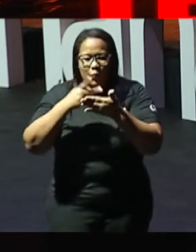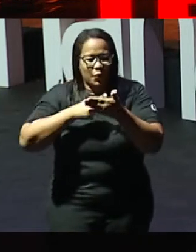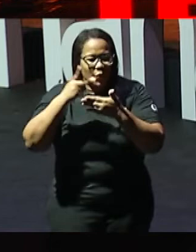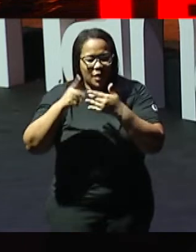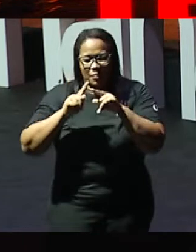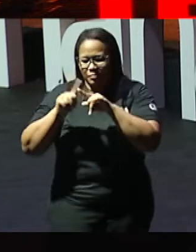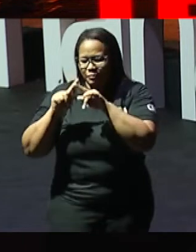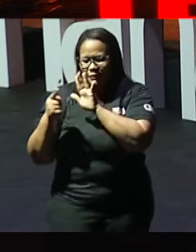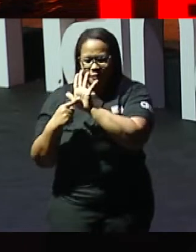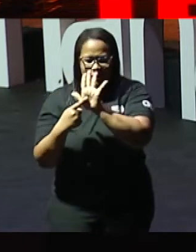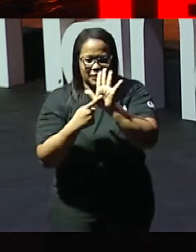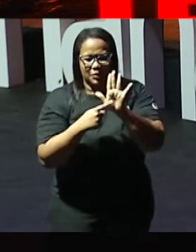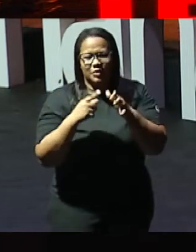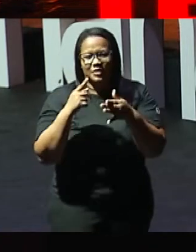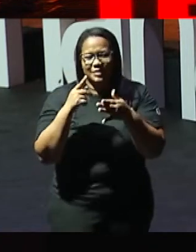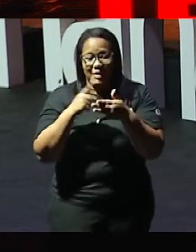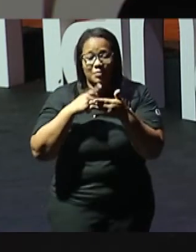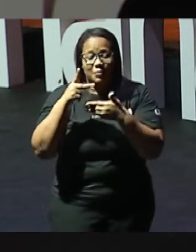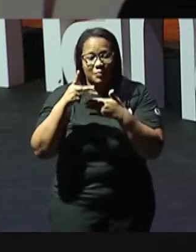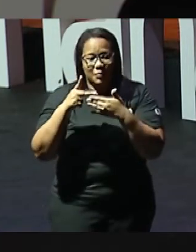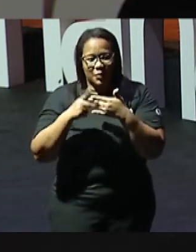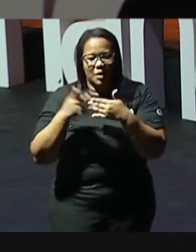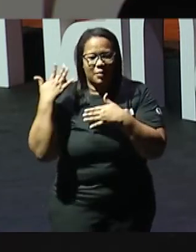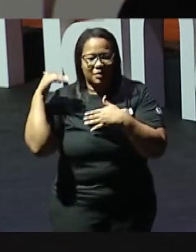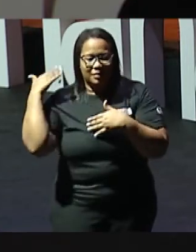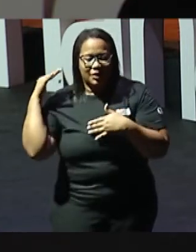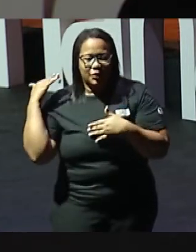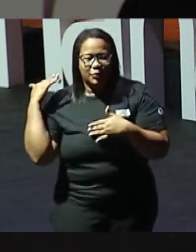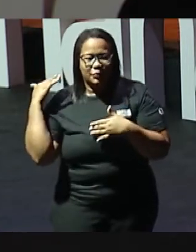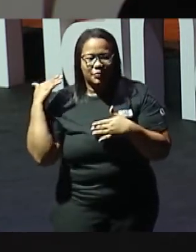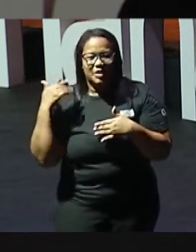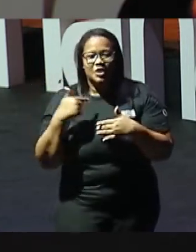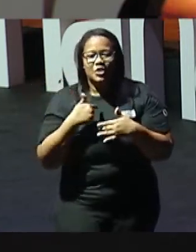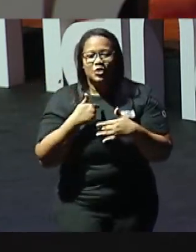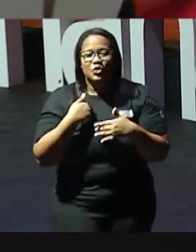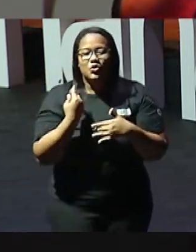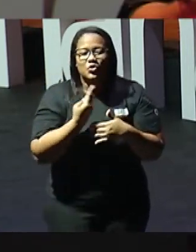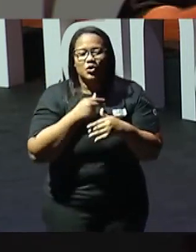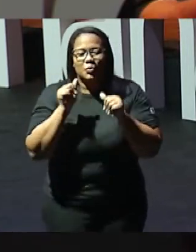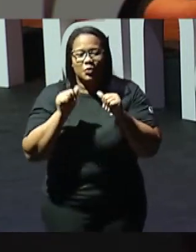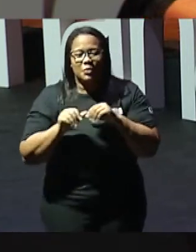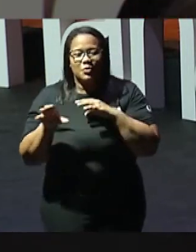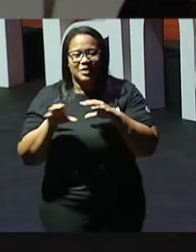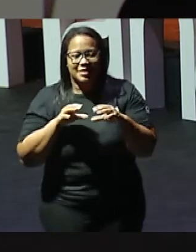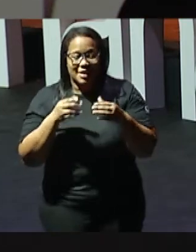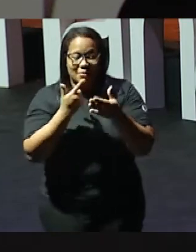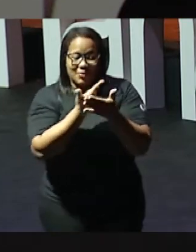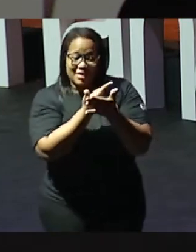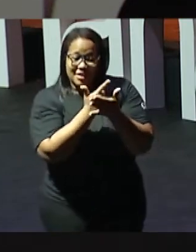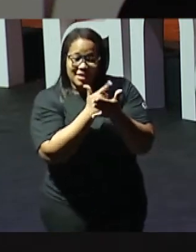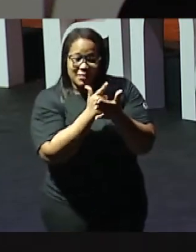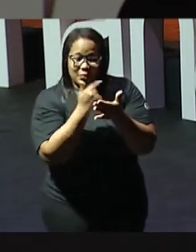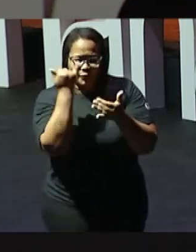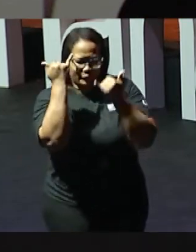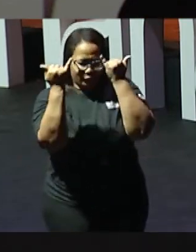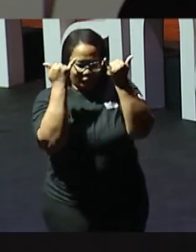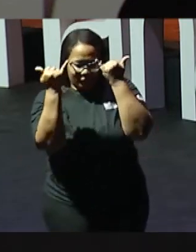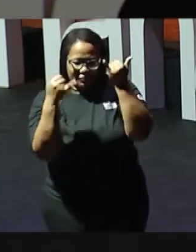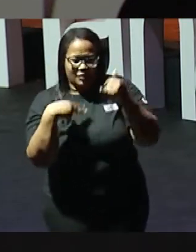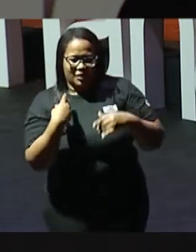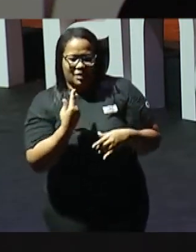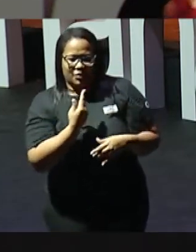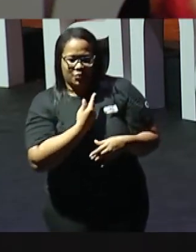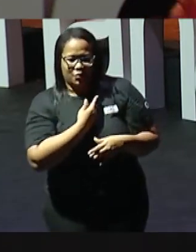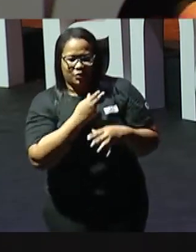biblia a la versión de nosotros que pasa pasa eso tomó un tiempo y alberto ya se estaba desesperando